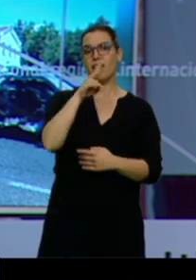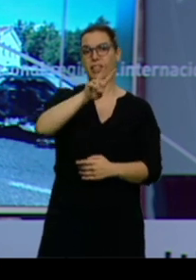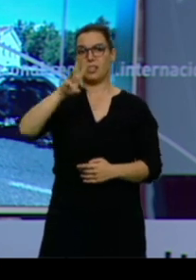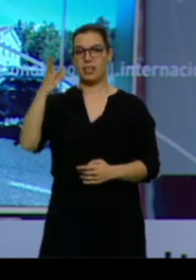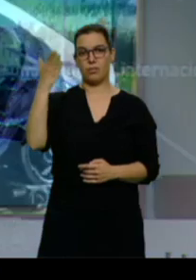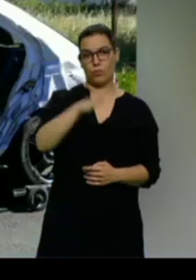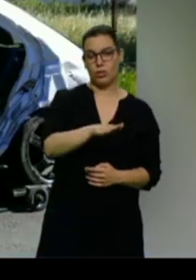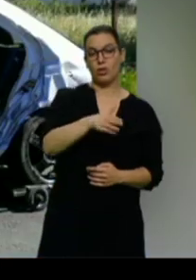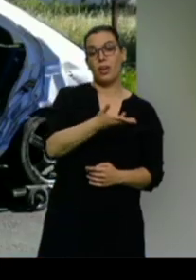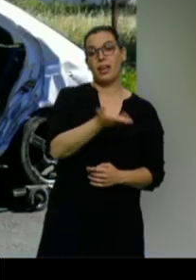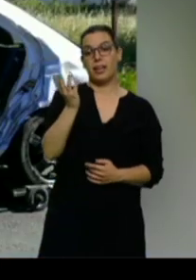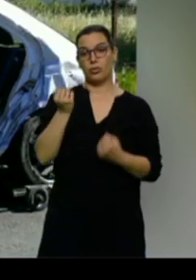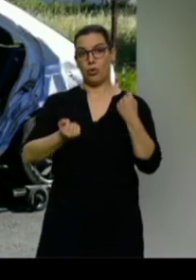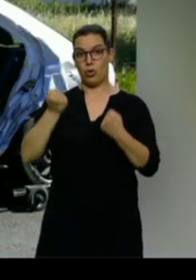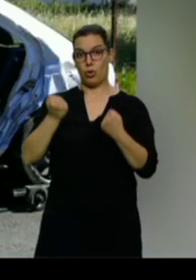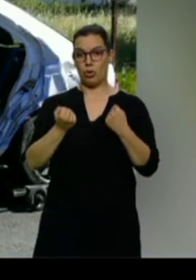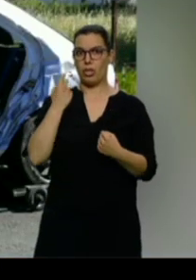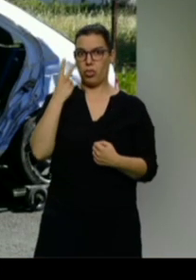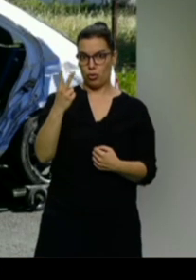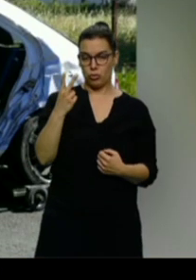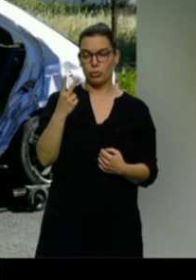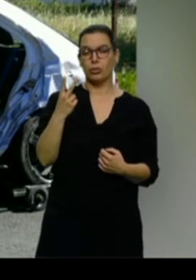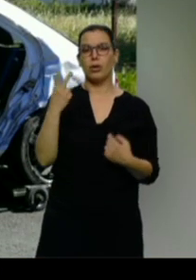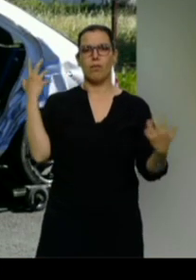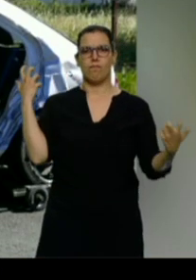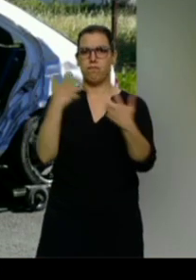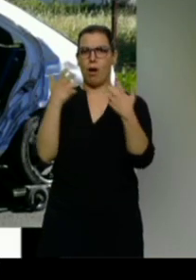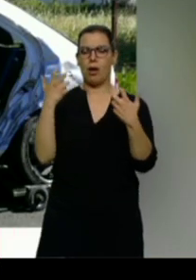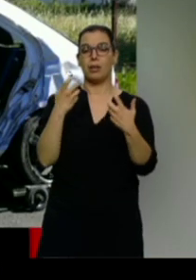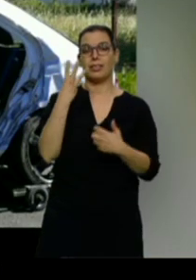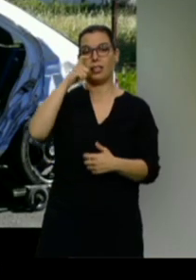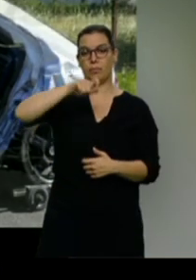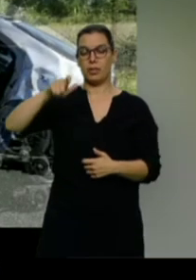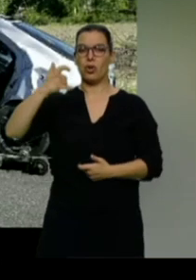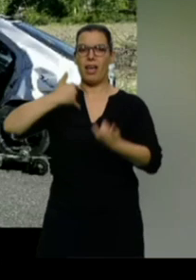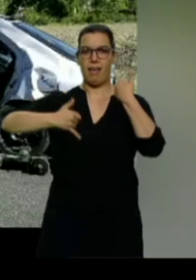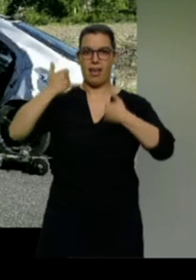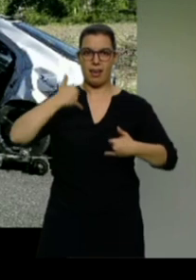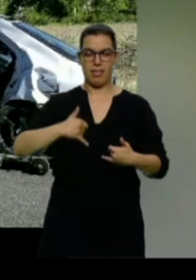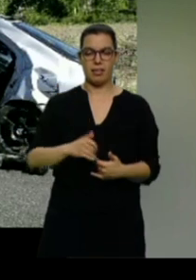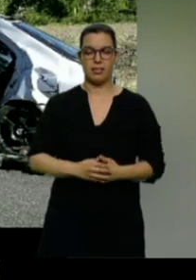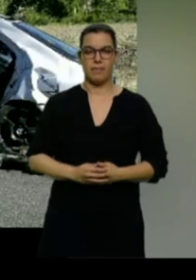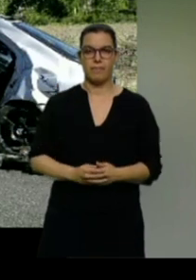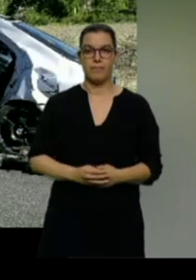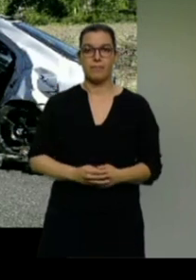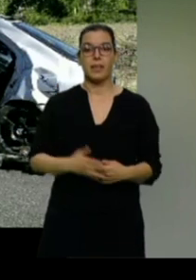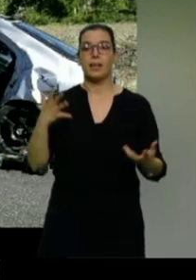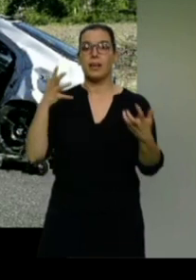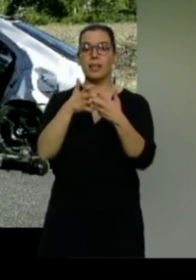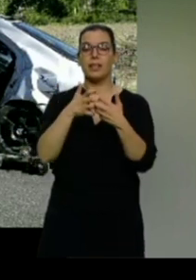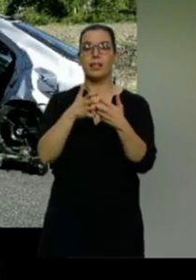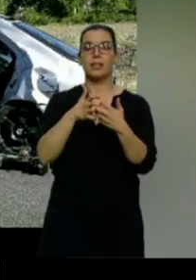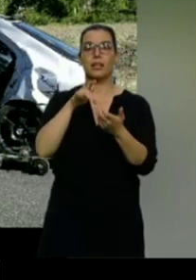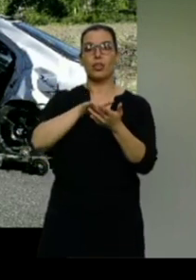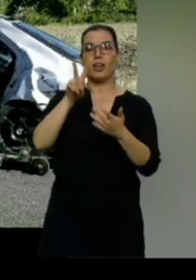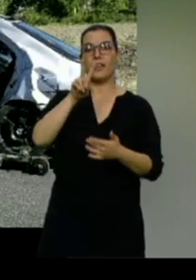ocupantes de los dos coches que han chocado, otras tres personas han resultado heridas. El accidente se ha registrado en Villabalter,